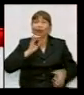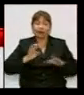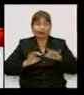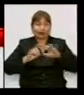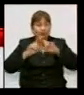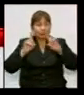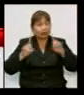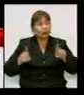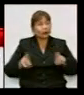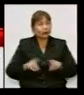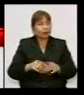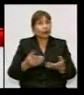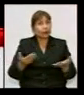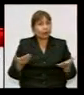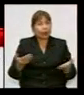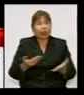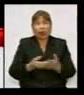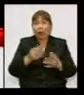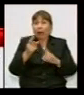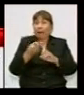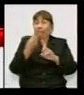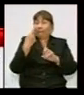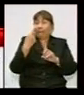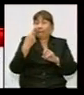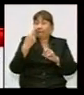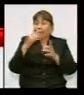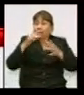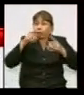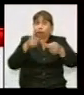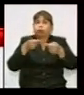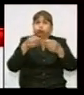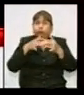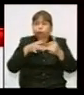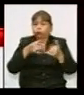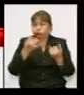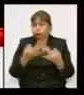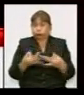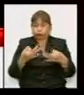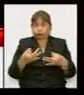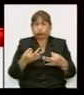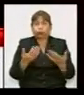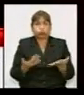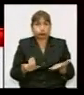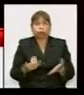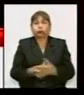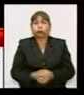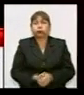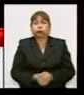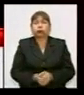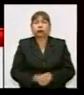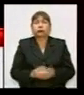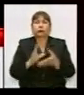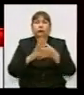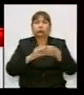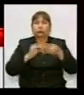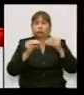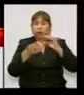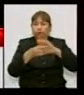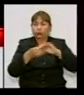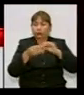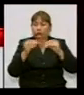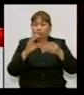Siguiente. Este fue el primer ataque, que son imágenes reales, a un estado, que fue en Estonia.